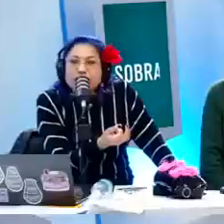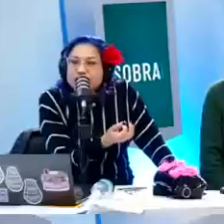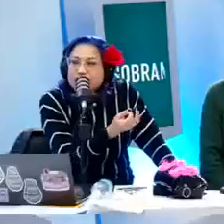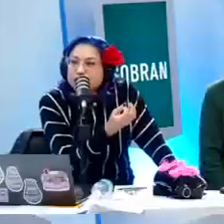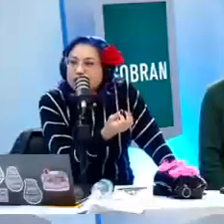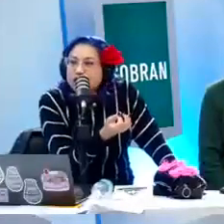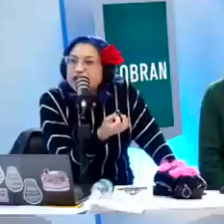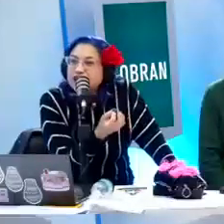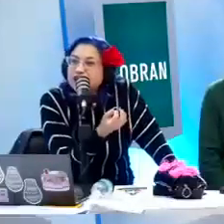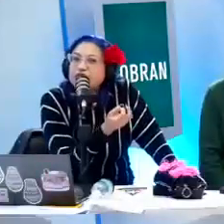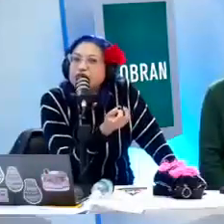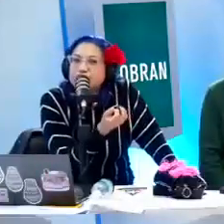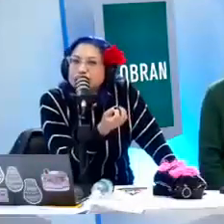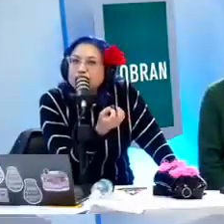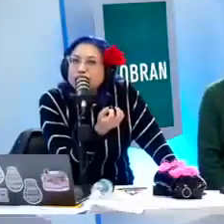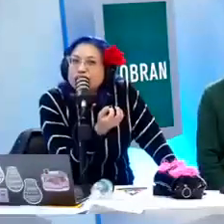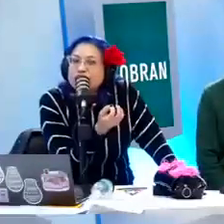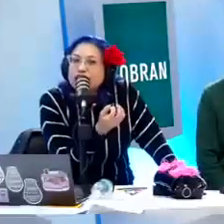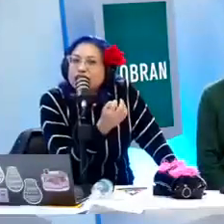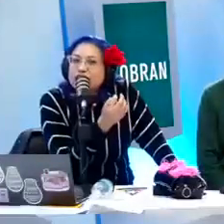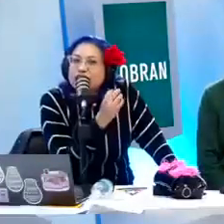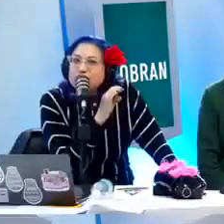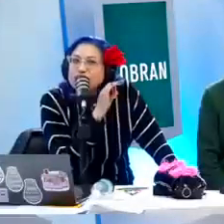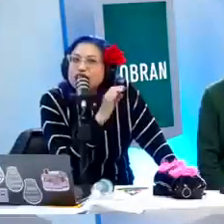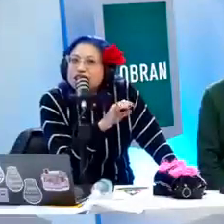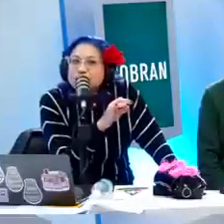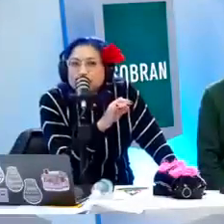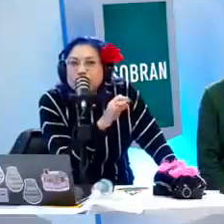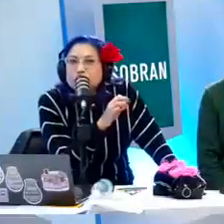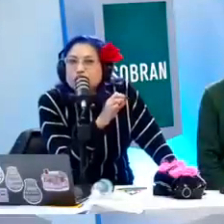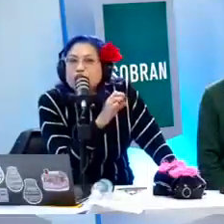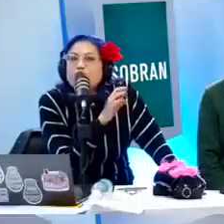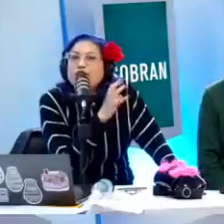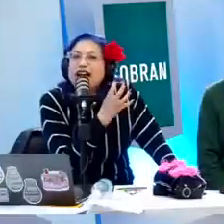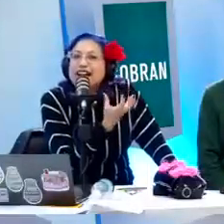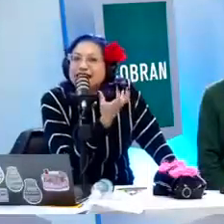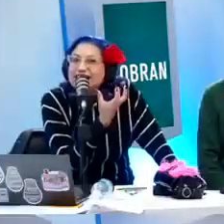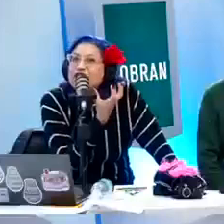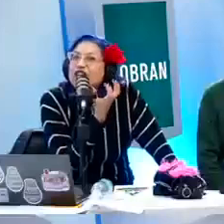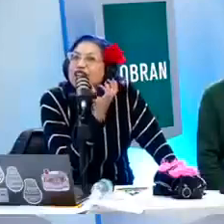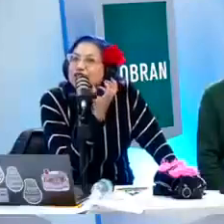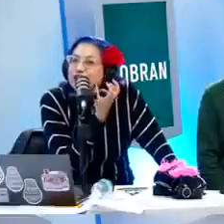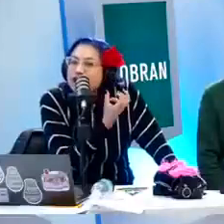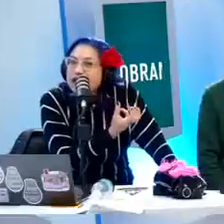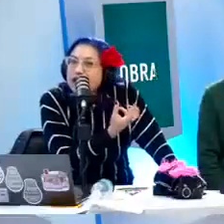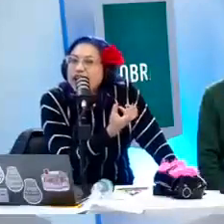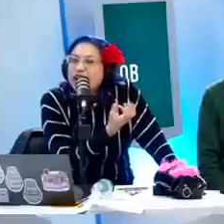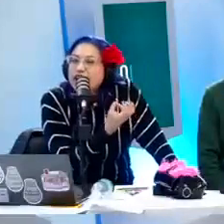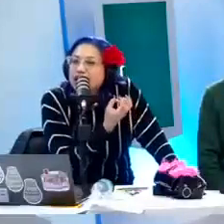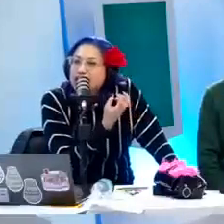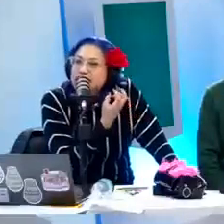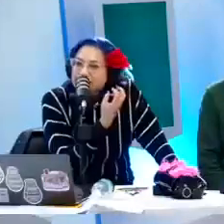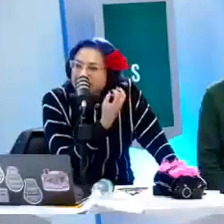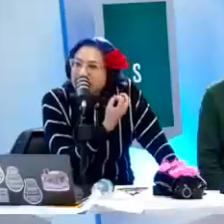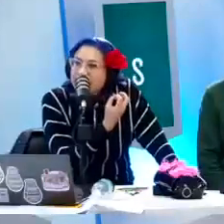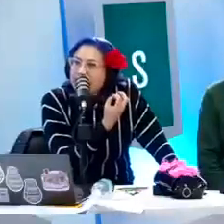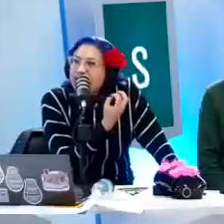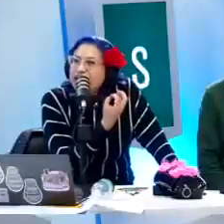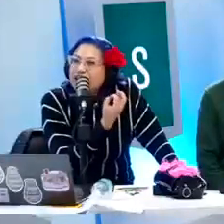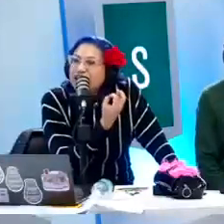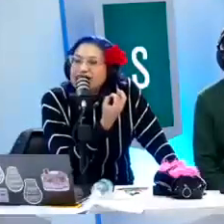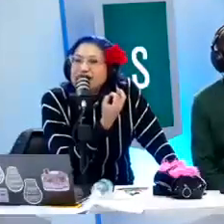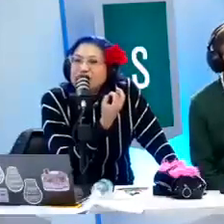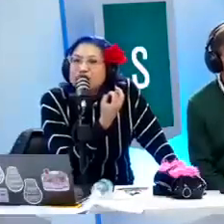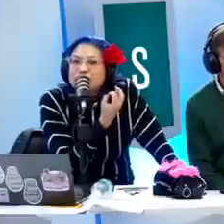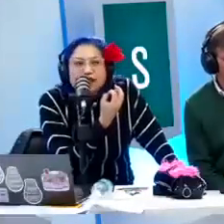ponen acento a ciertas cosas, ¿no? ¿Eso lo decidiste tú, Pancho? ¿O a raíz de lo que escribió la chinganera?